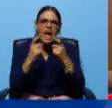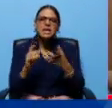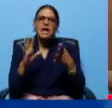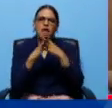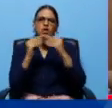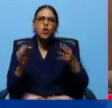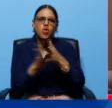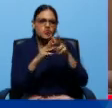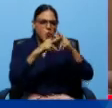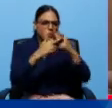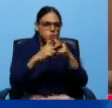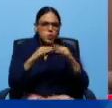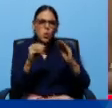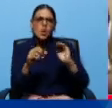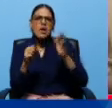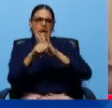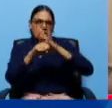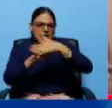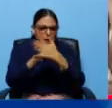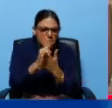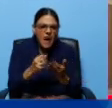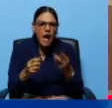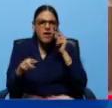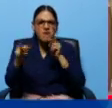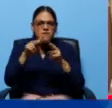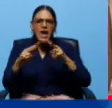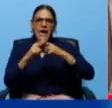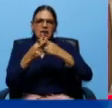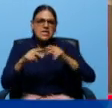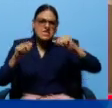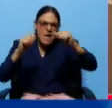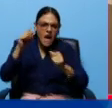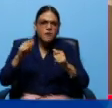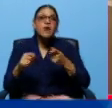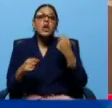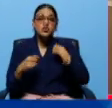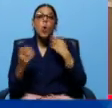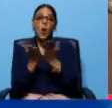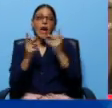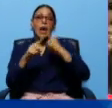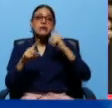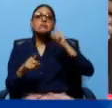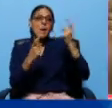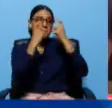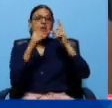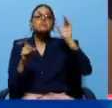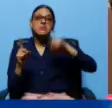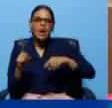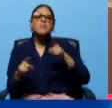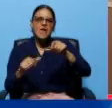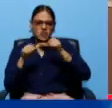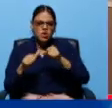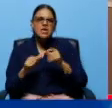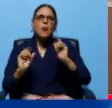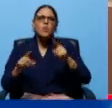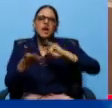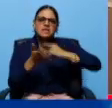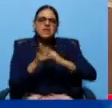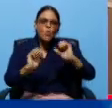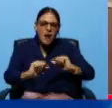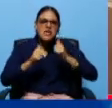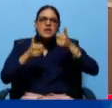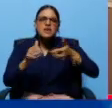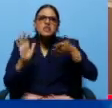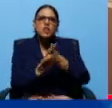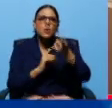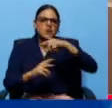de ajuste, limadora, hacer una en llave. En mi época daban esto también. Sí, no, y se sigue dando porque ese es el inicio. Ese es el inicio